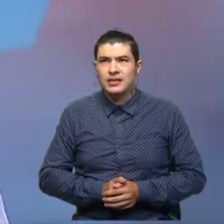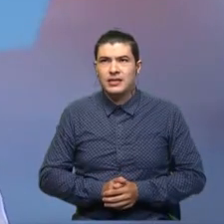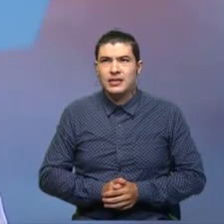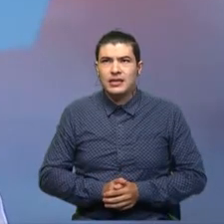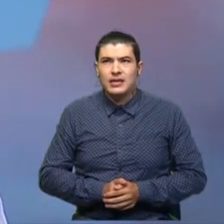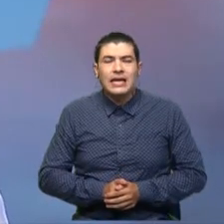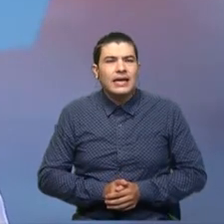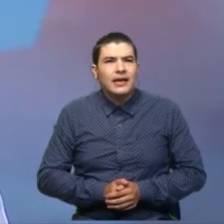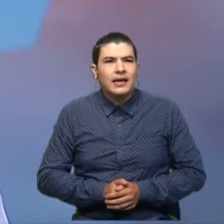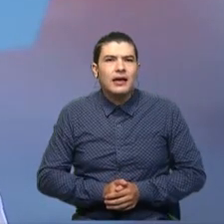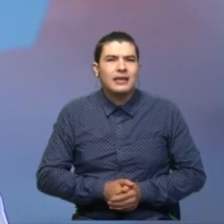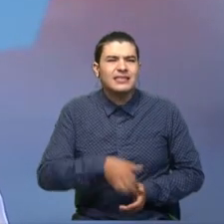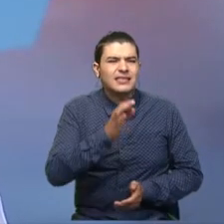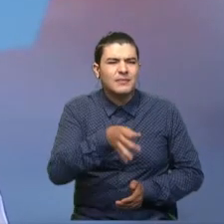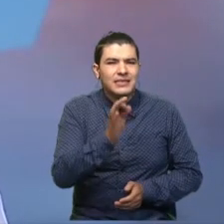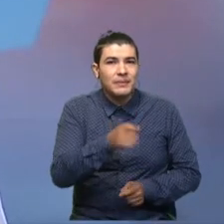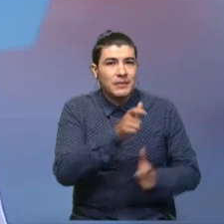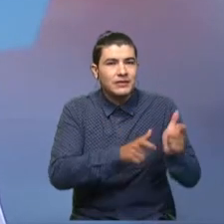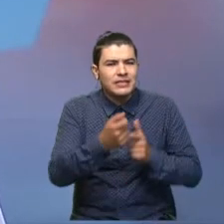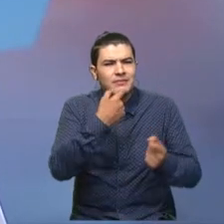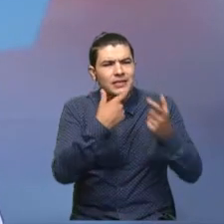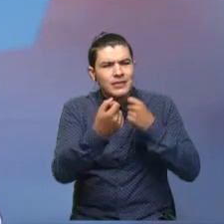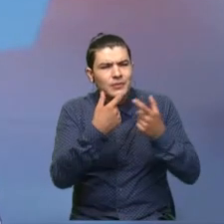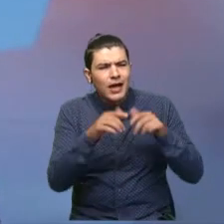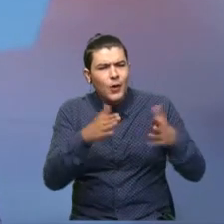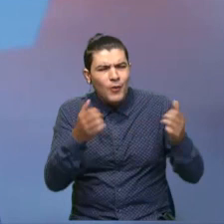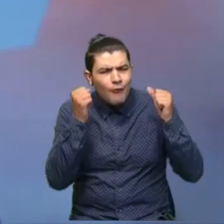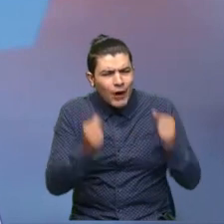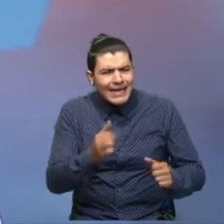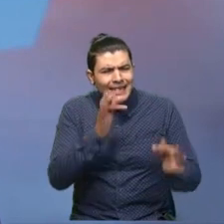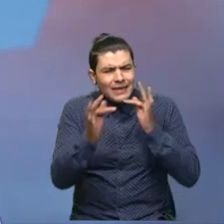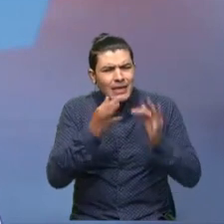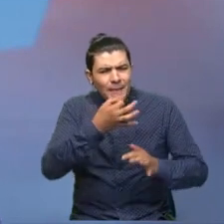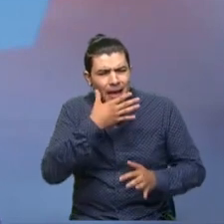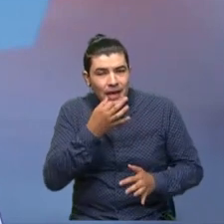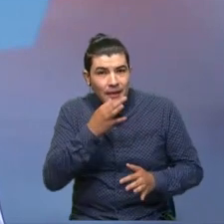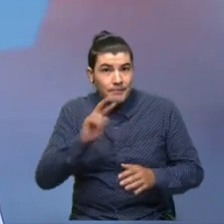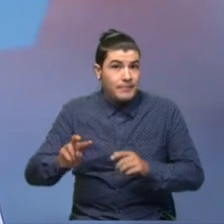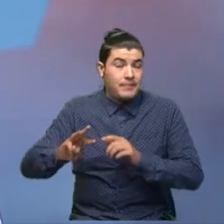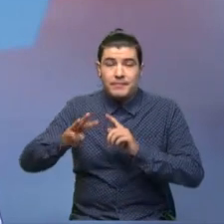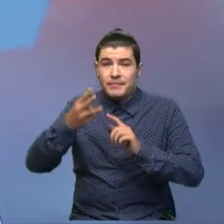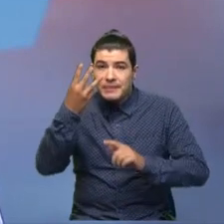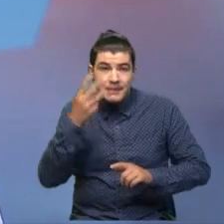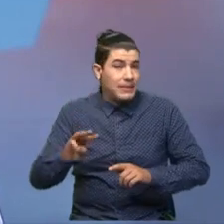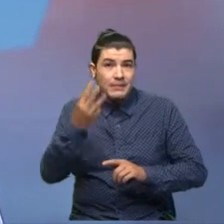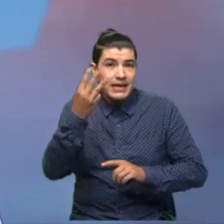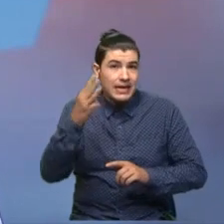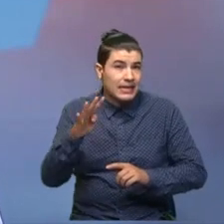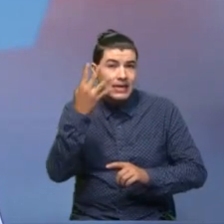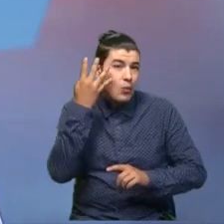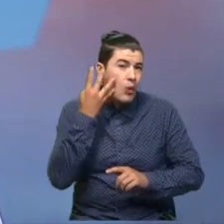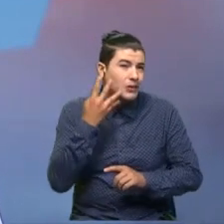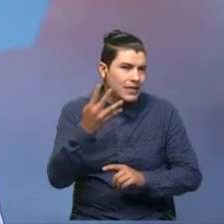siempre hacen los pacientes y es importante aclararles que en la primera etapa del tratamiento, los primeros 3 días, 2 o 3 días, hay